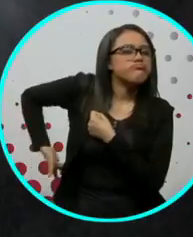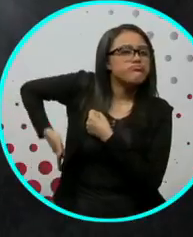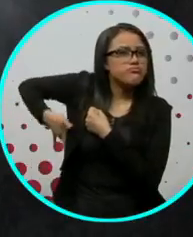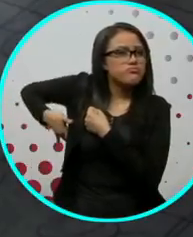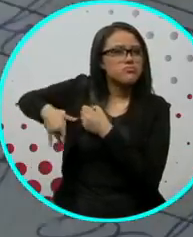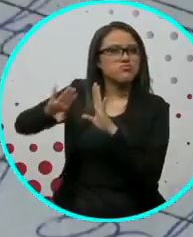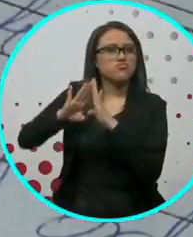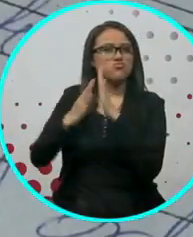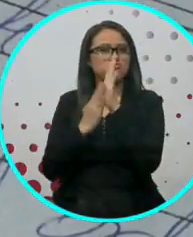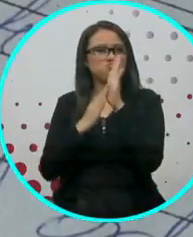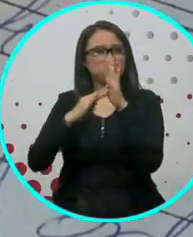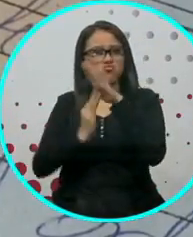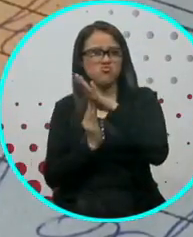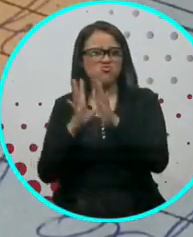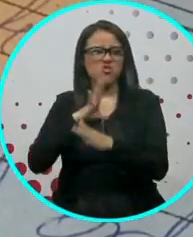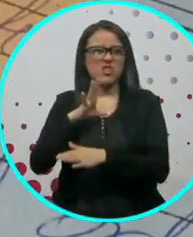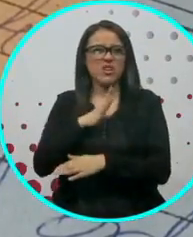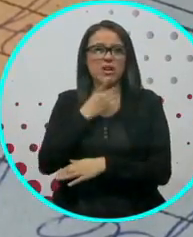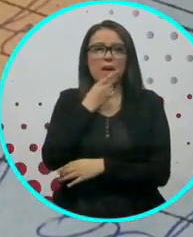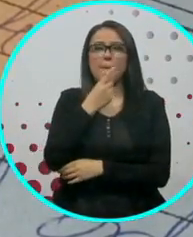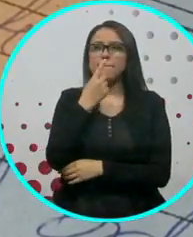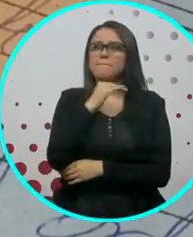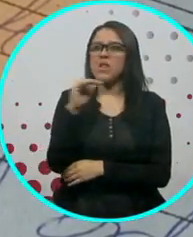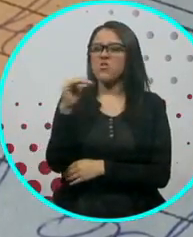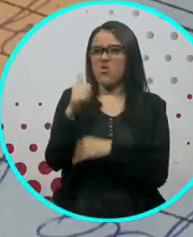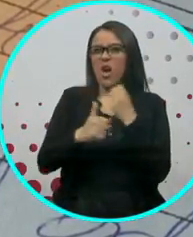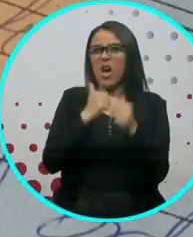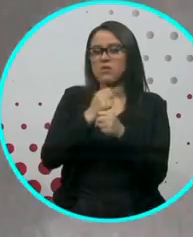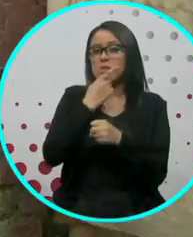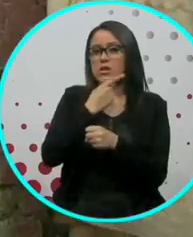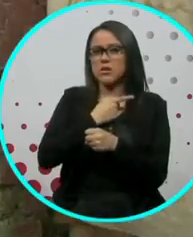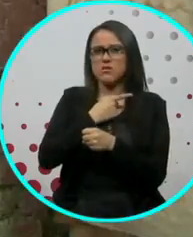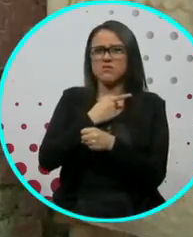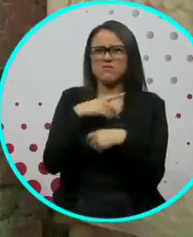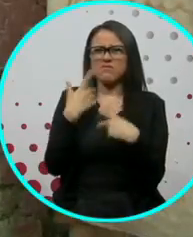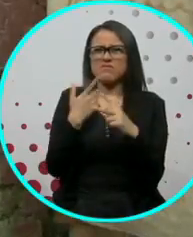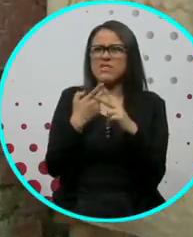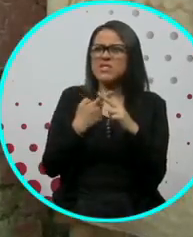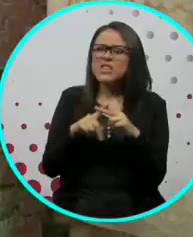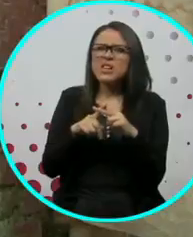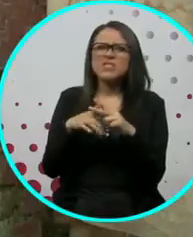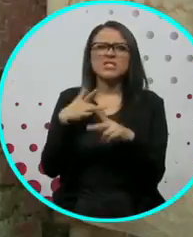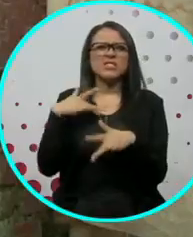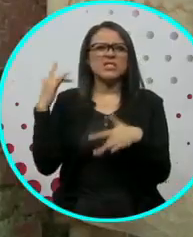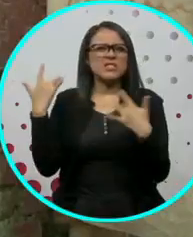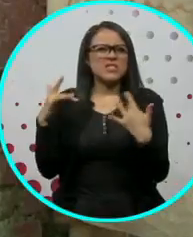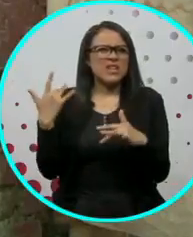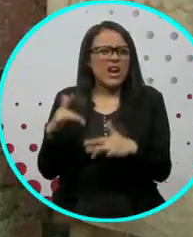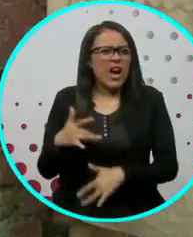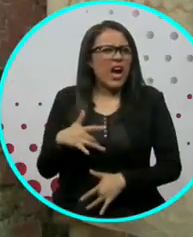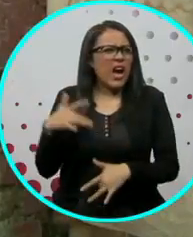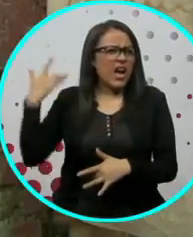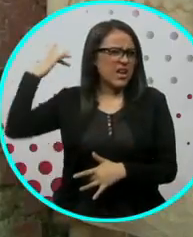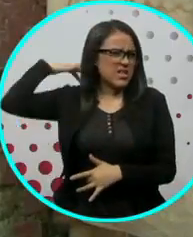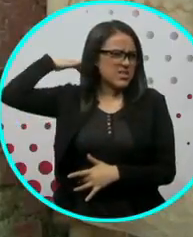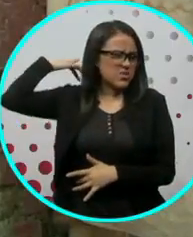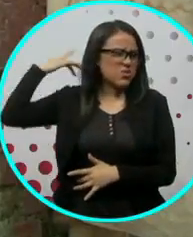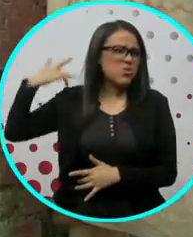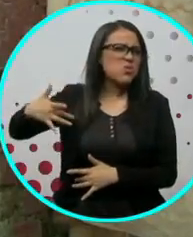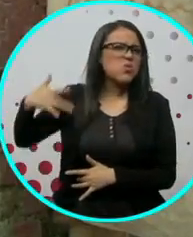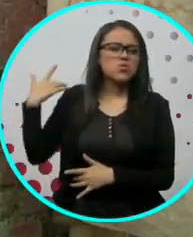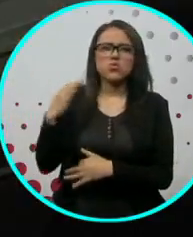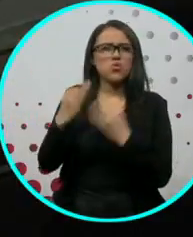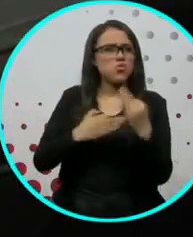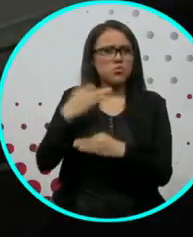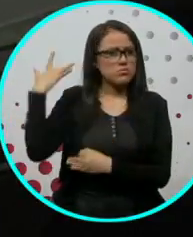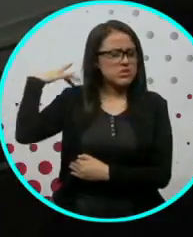aproximadamente medio año que me lo detectaron, señorita, porque empecé a sentir un dolor muy profundo en la